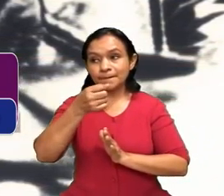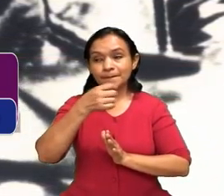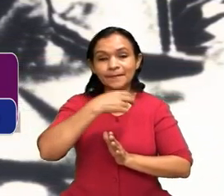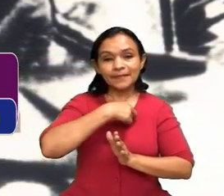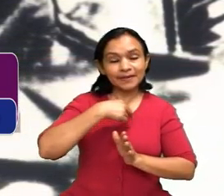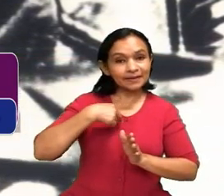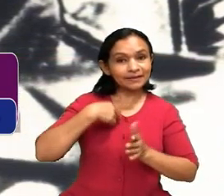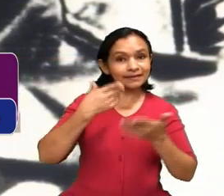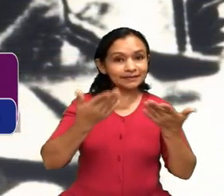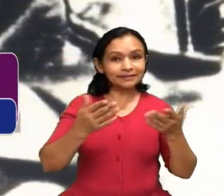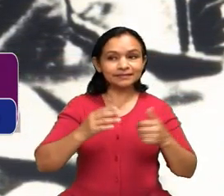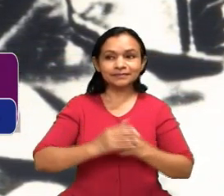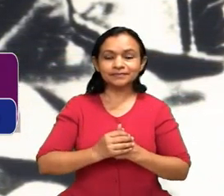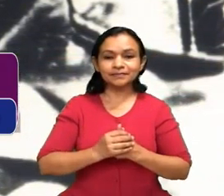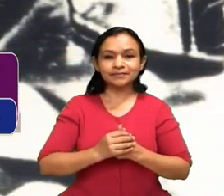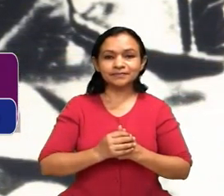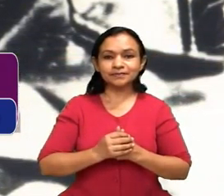señas.